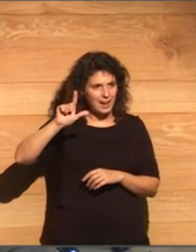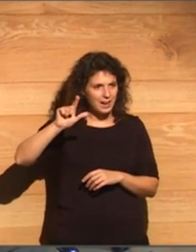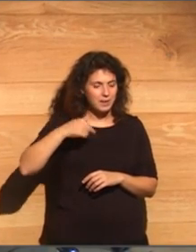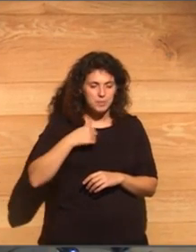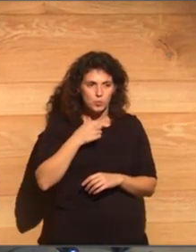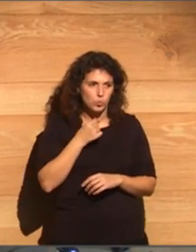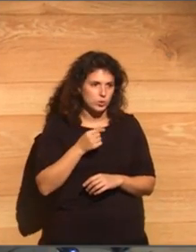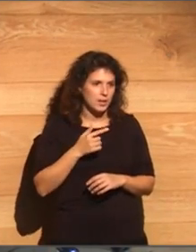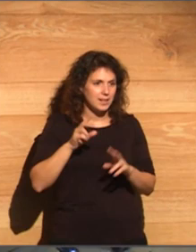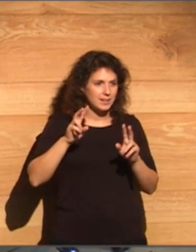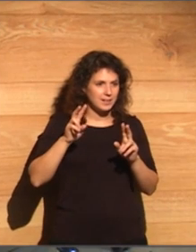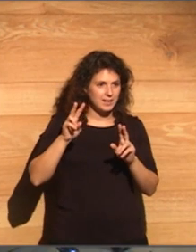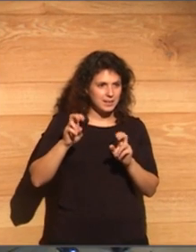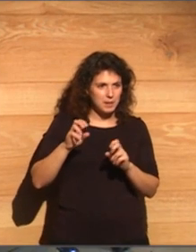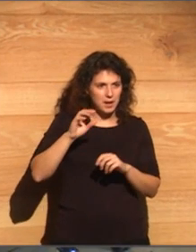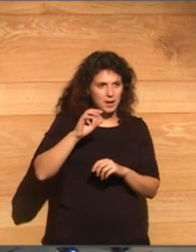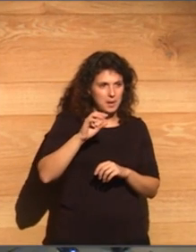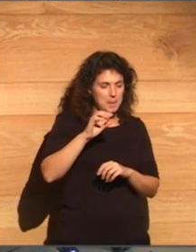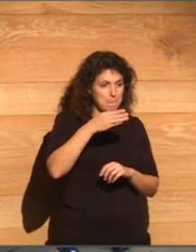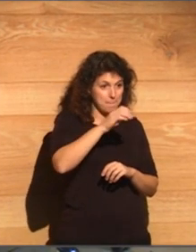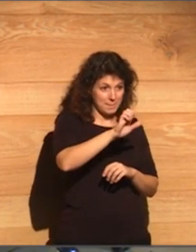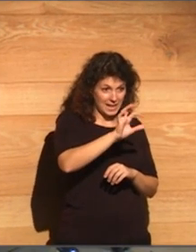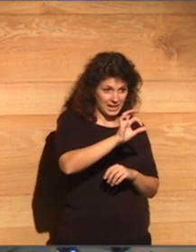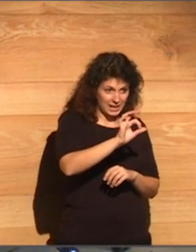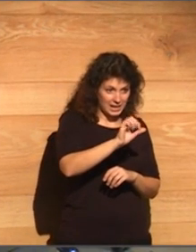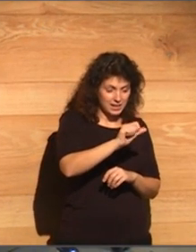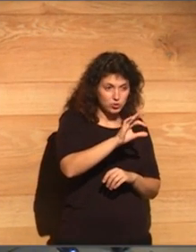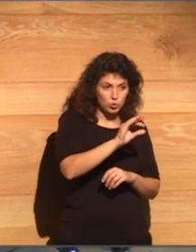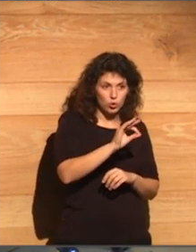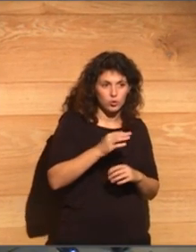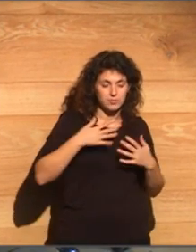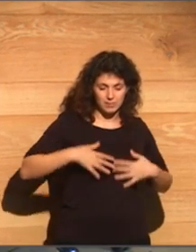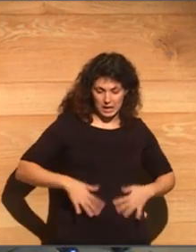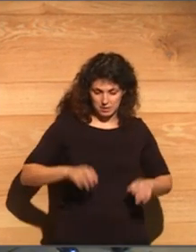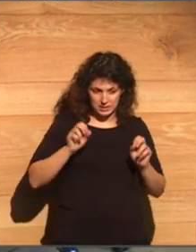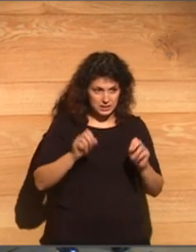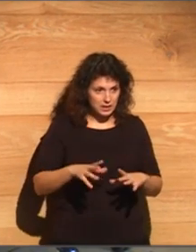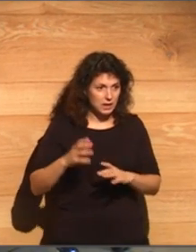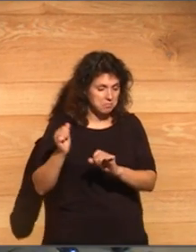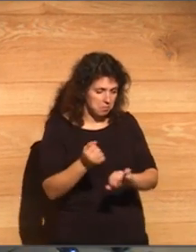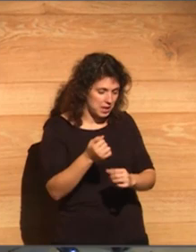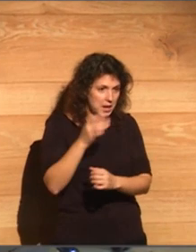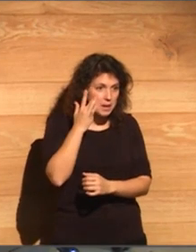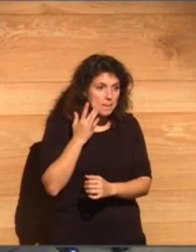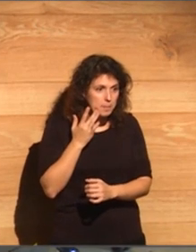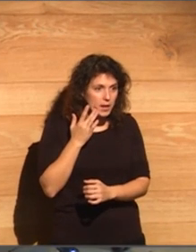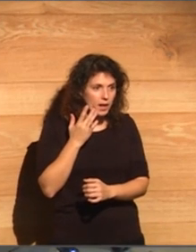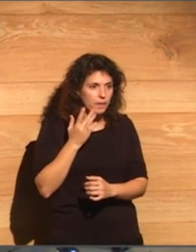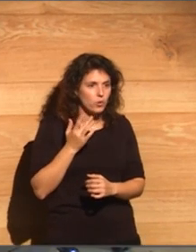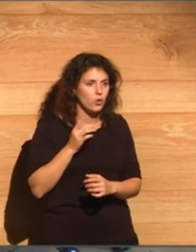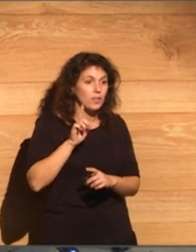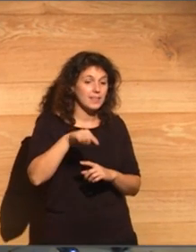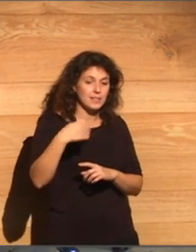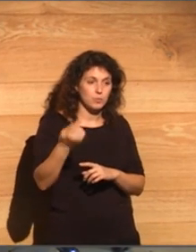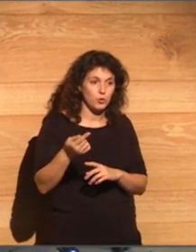es en ese caso Soler Leal o es Concha Velasco, no me acuerdo, pero que le está limpiando, está desnudo encima de una palangana. Y cuando, comió de mierda. Y cuando